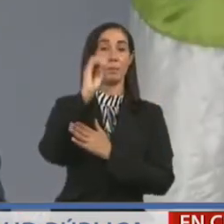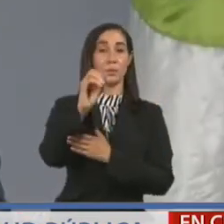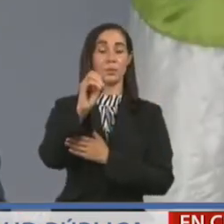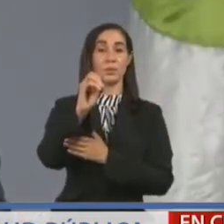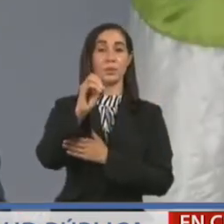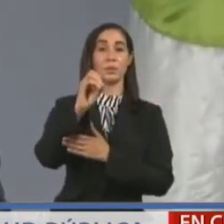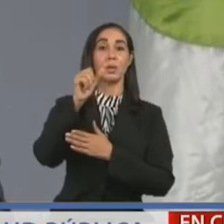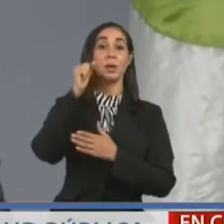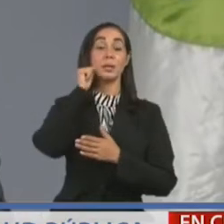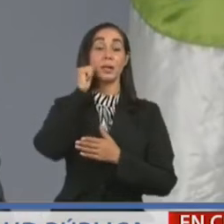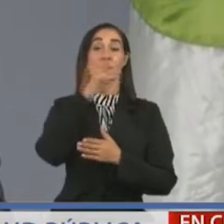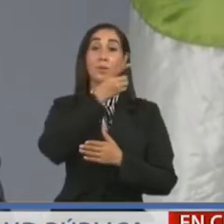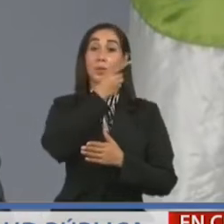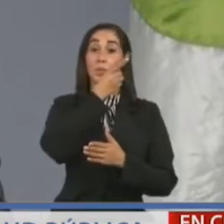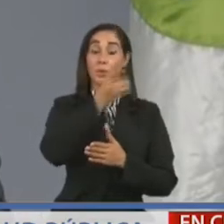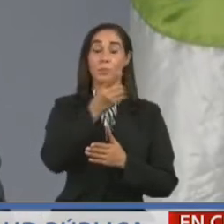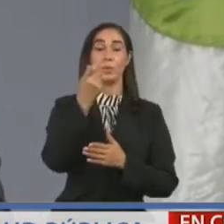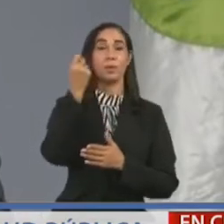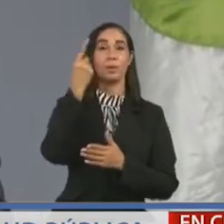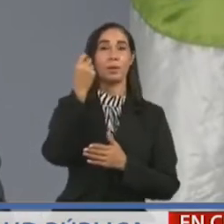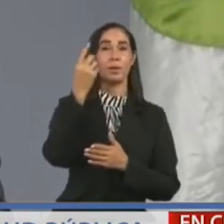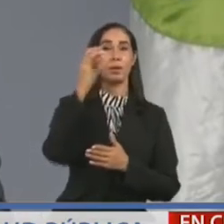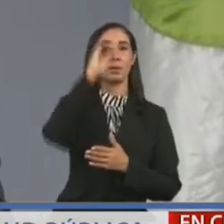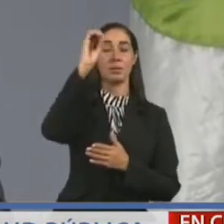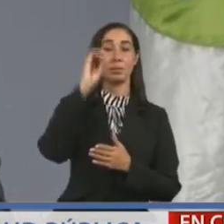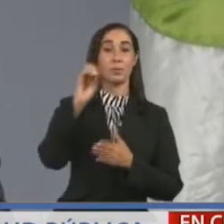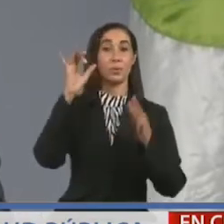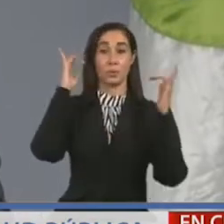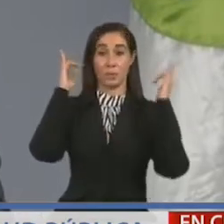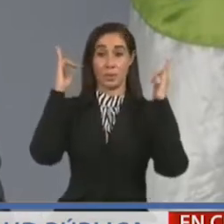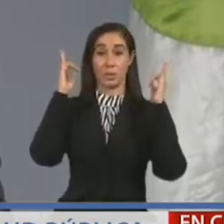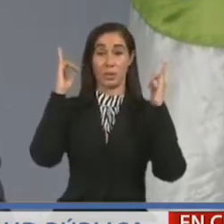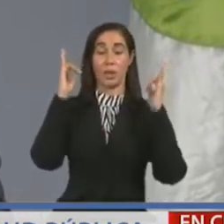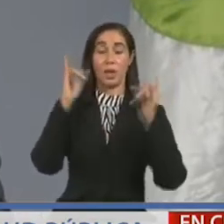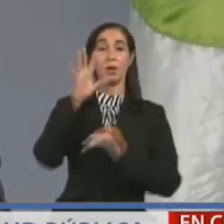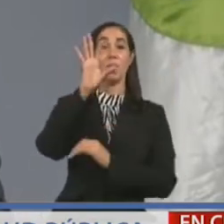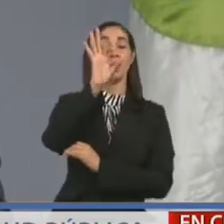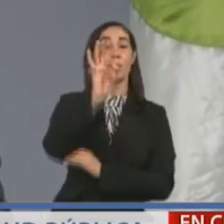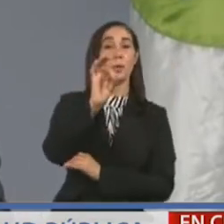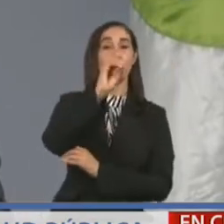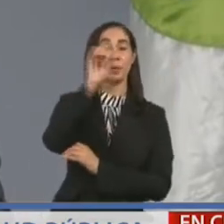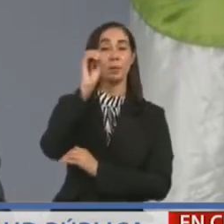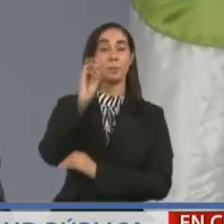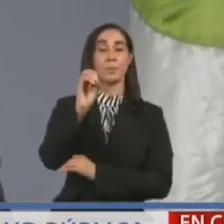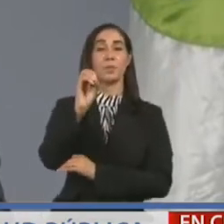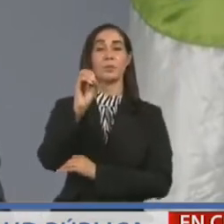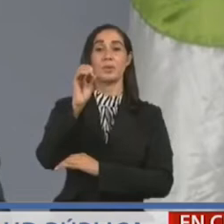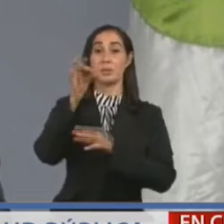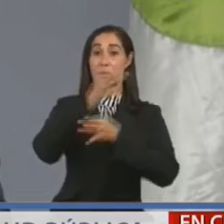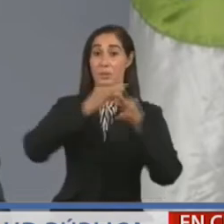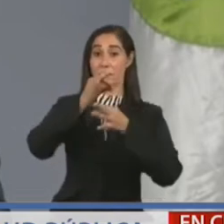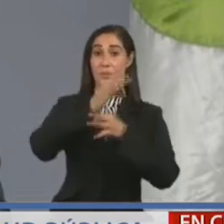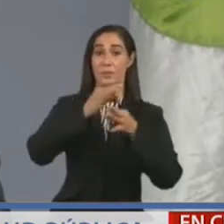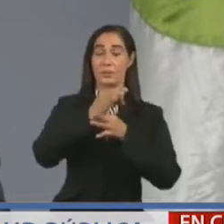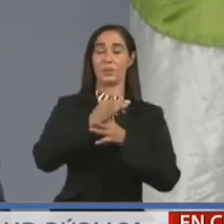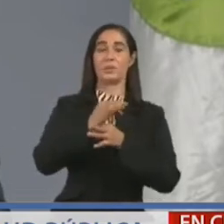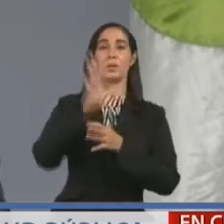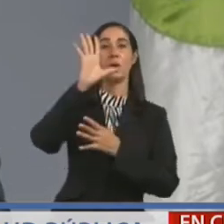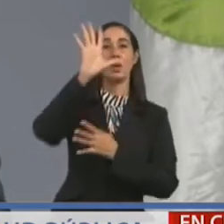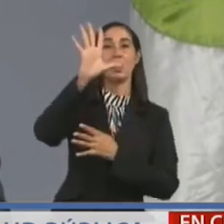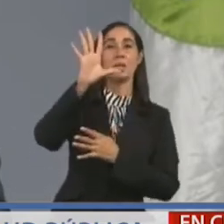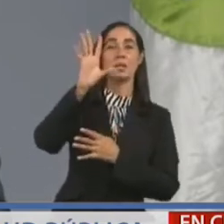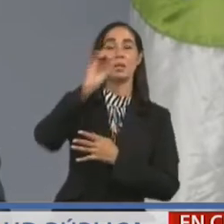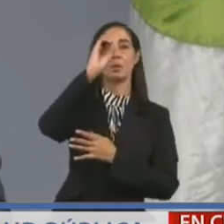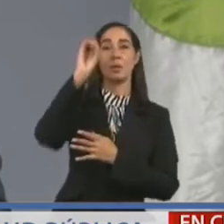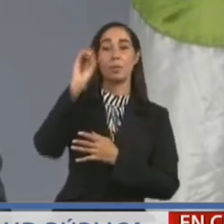a Santo Domingo, el 11% a Santiago, 9% a la provincia de Duarte,